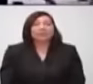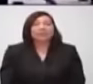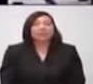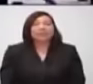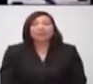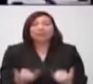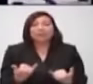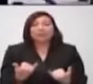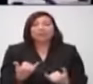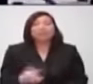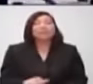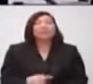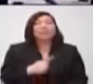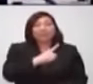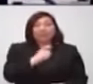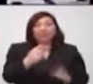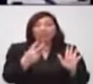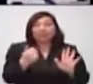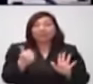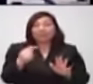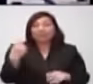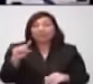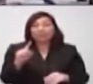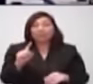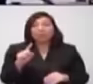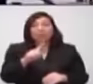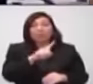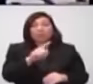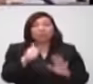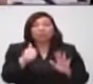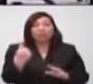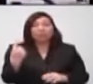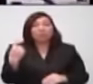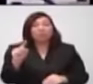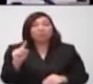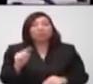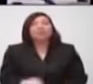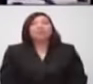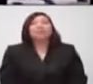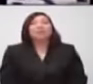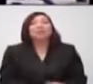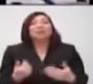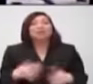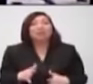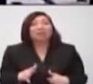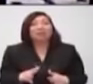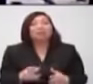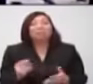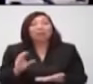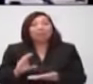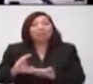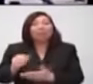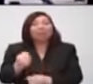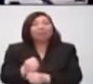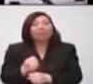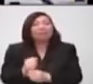De esos 176 millones, habían 161 millones que ya estaban comprometidos en obras